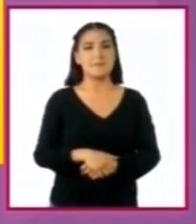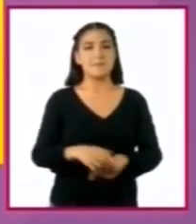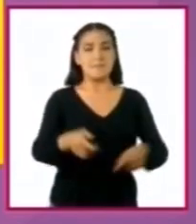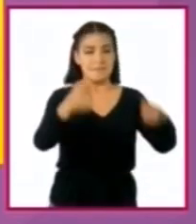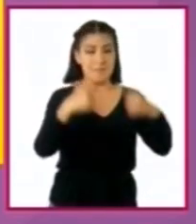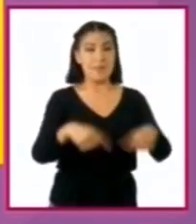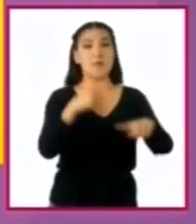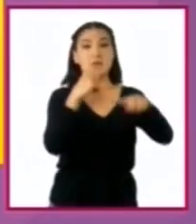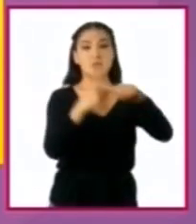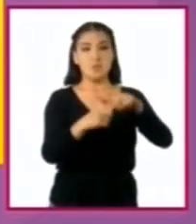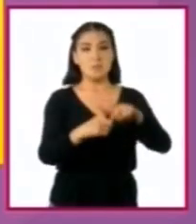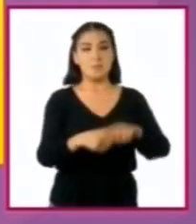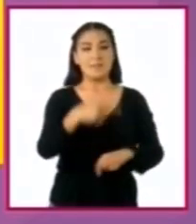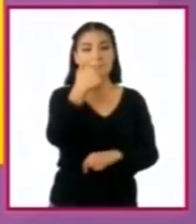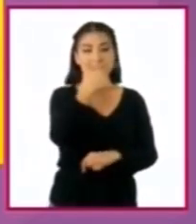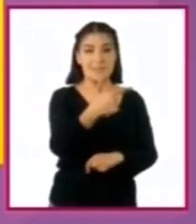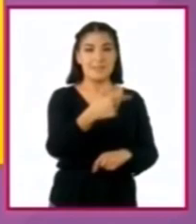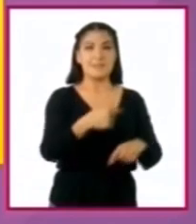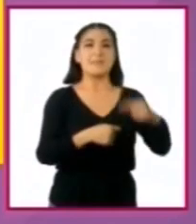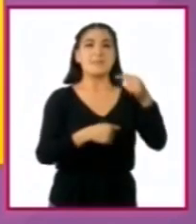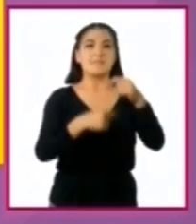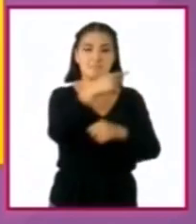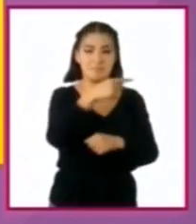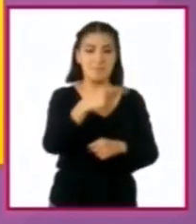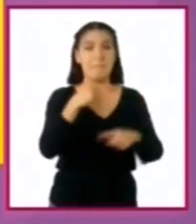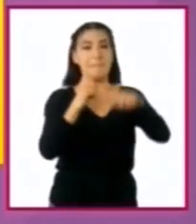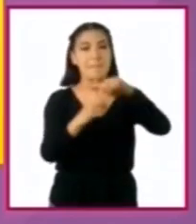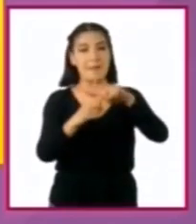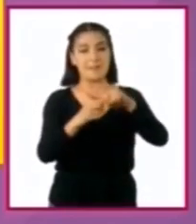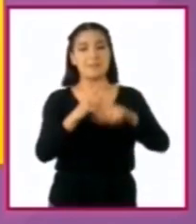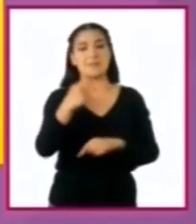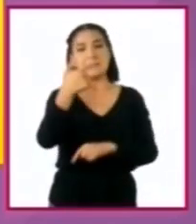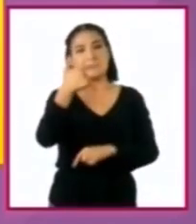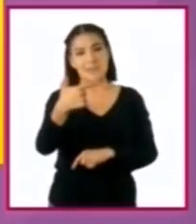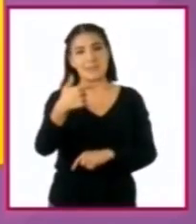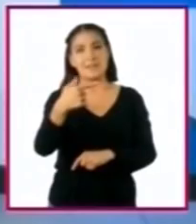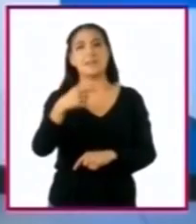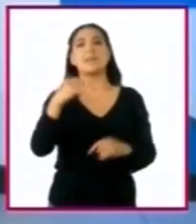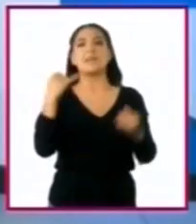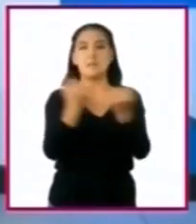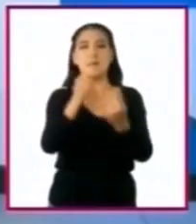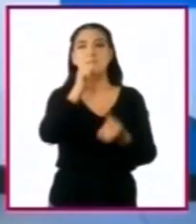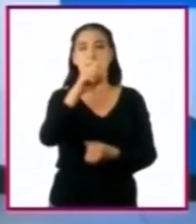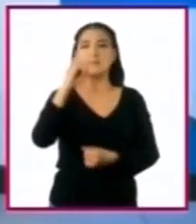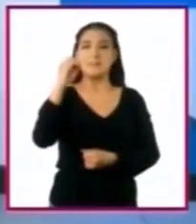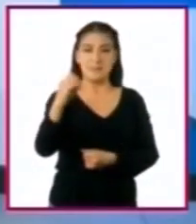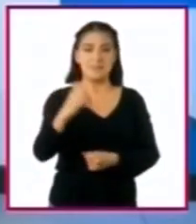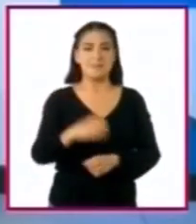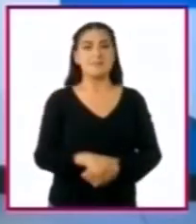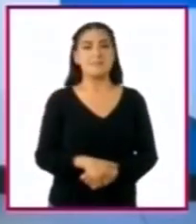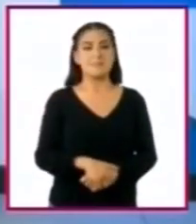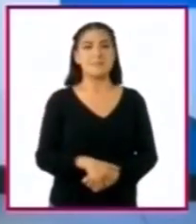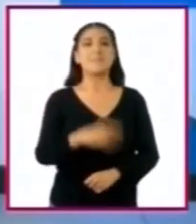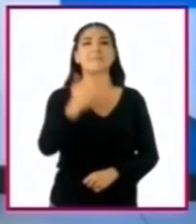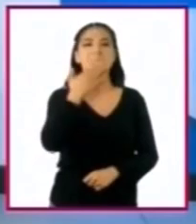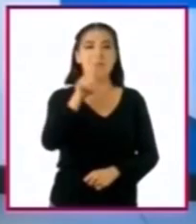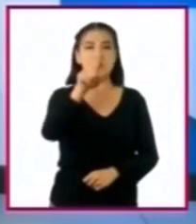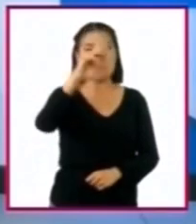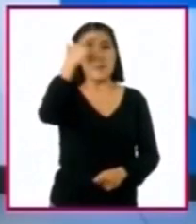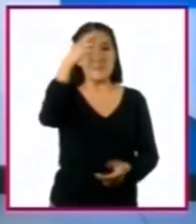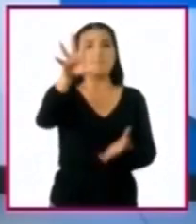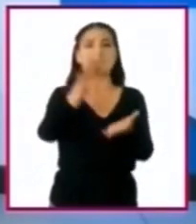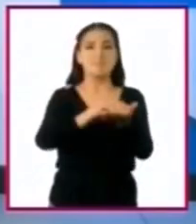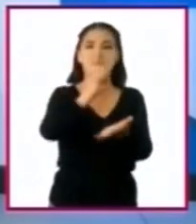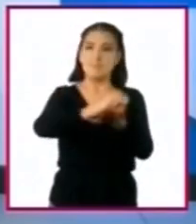Sumando, 7 negativo más 7 positivo es igual a 0. Bien, recuerden anotar todo para